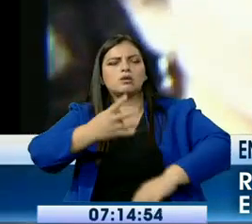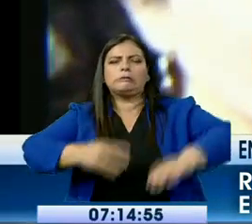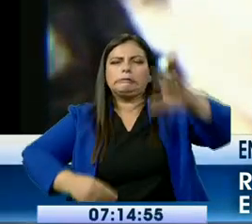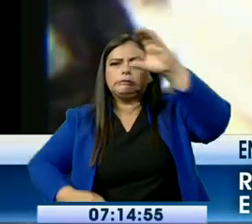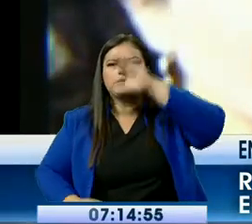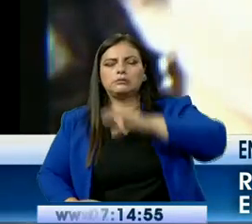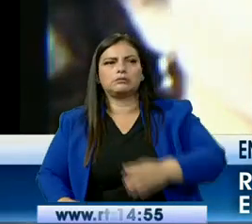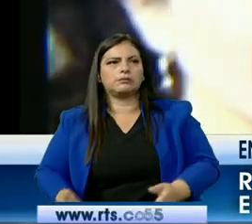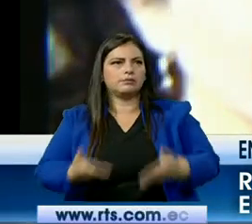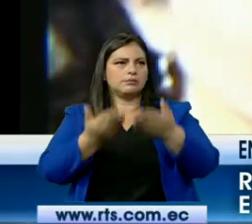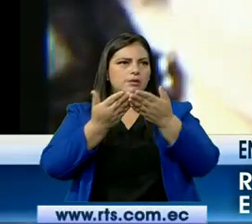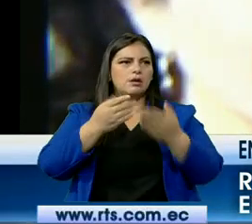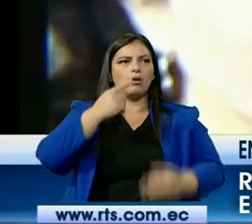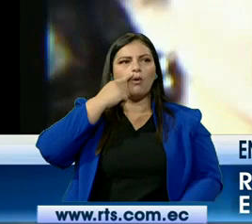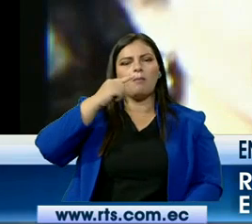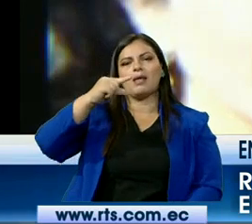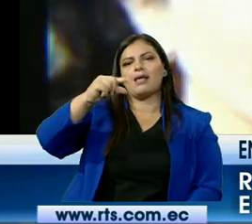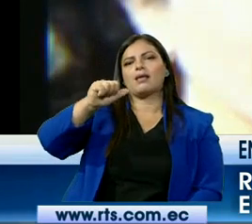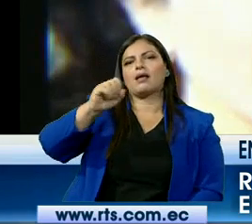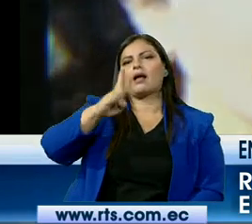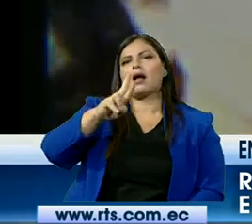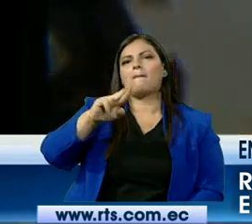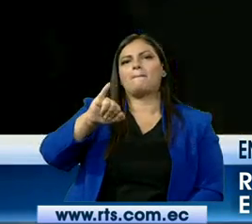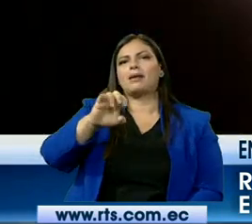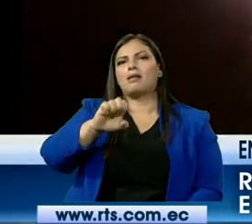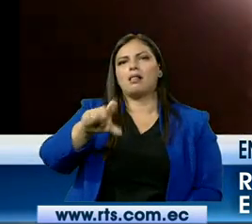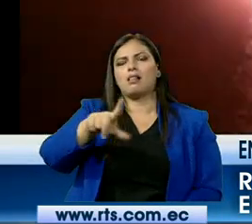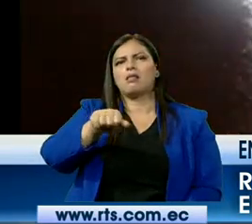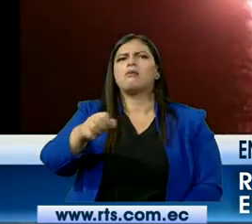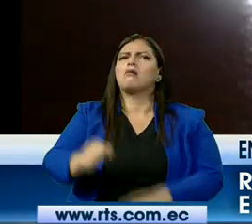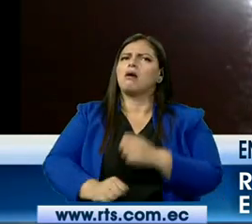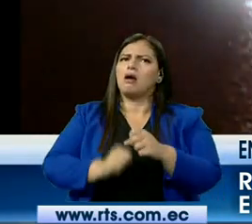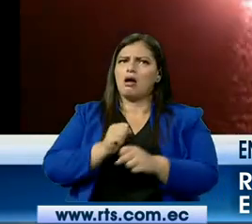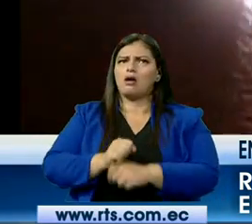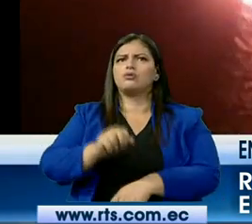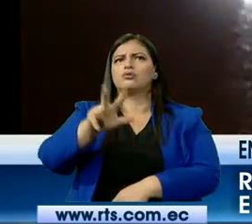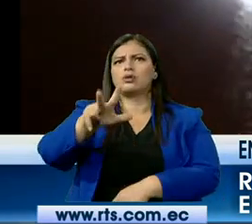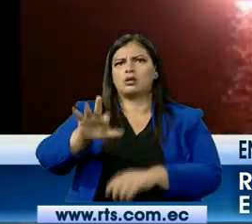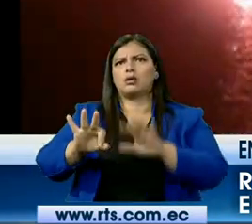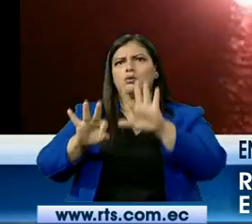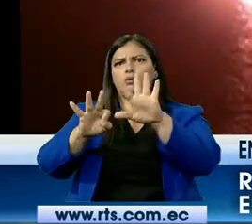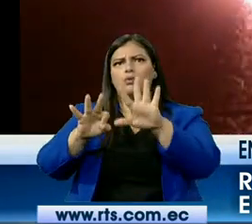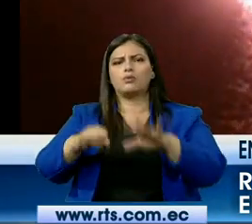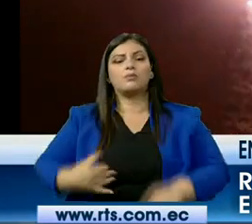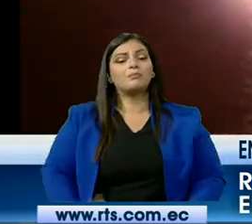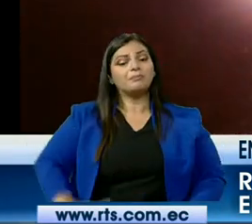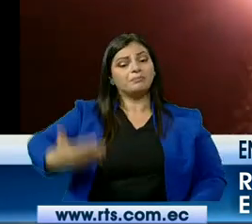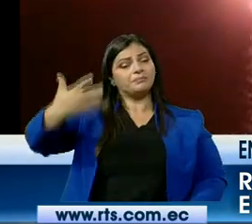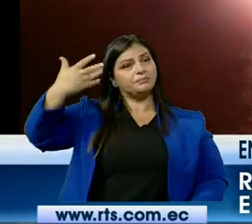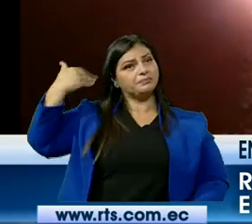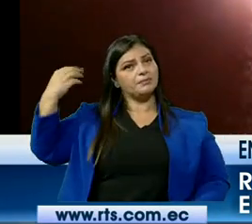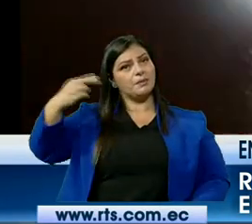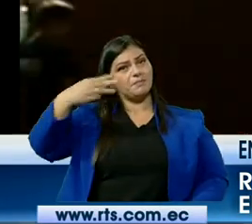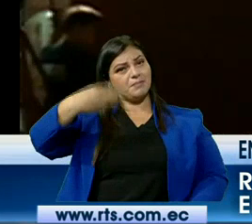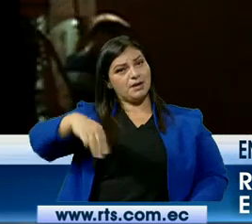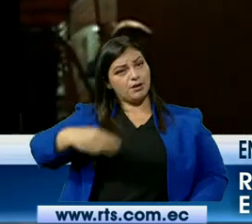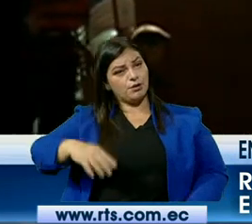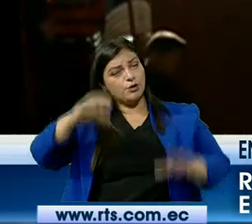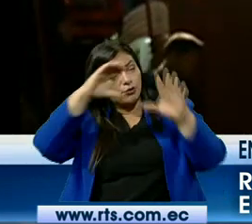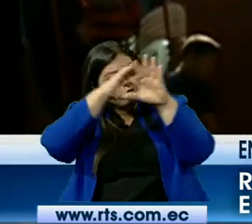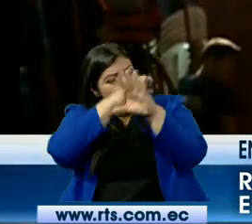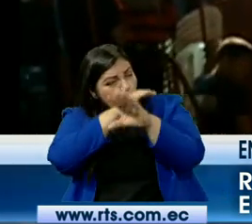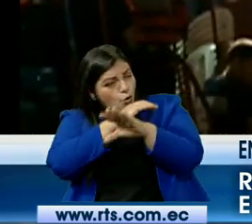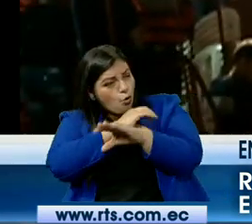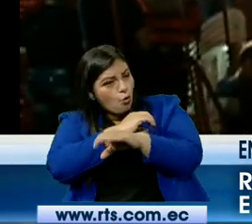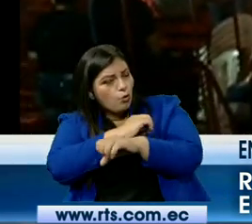de Gabriel Sotomayor, de 38 años. Él cayó la noche del pasado miércoles a las aguas del río Guayas, cuando